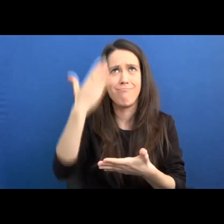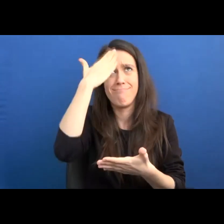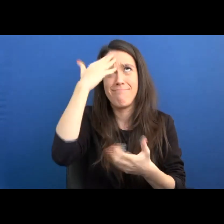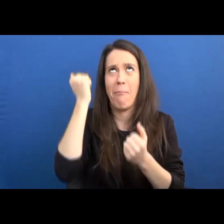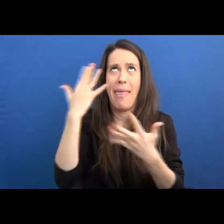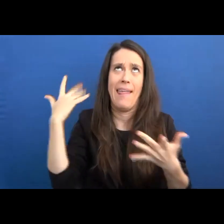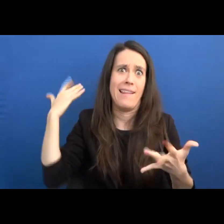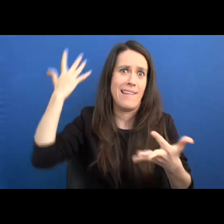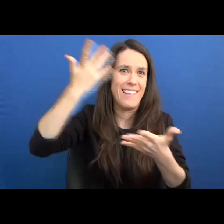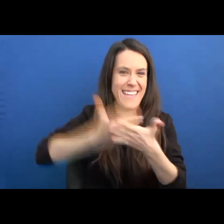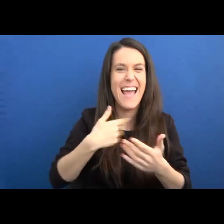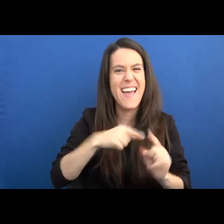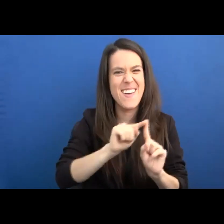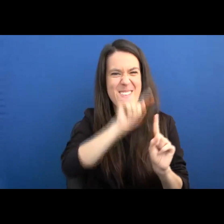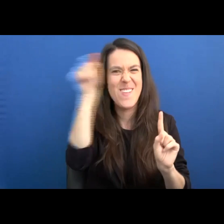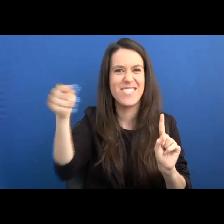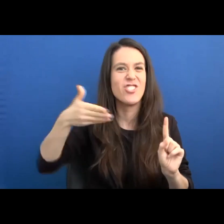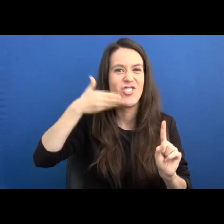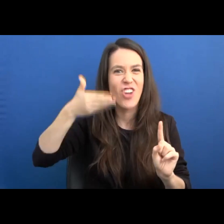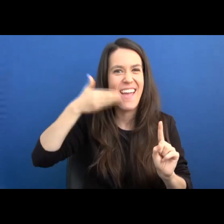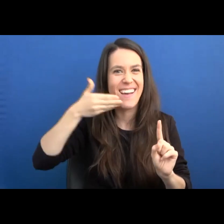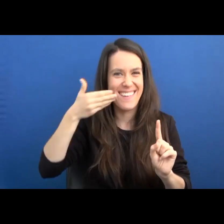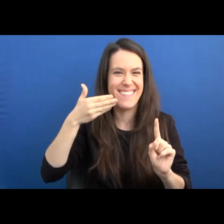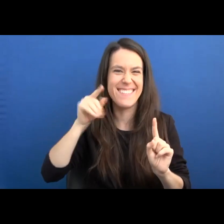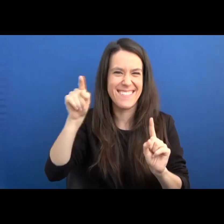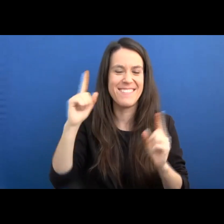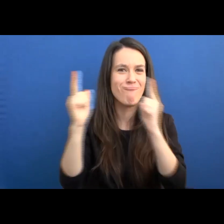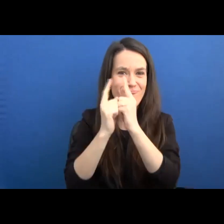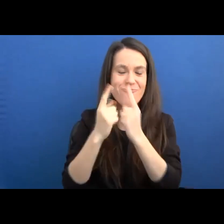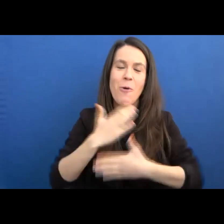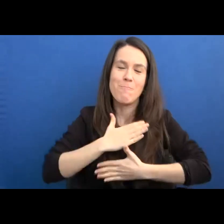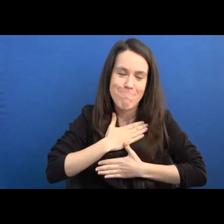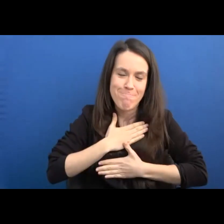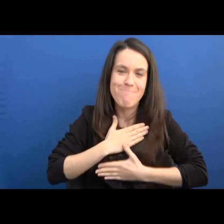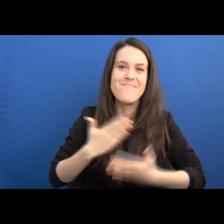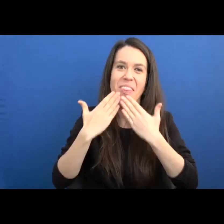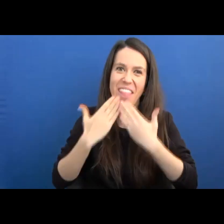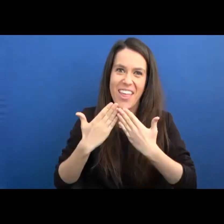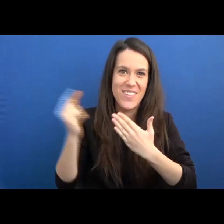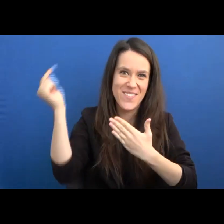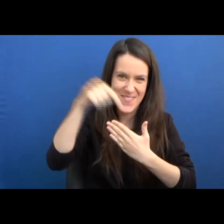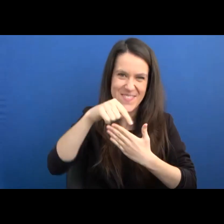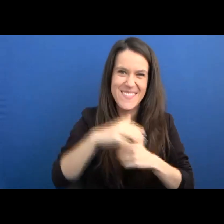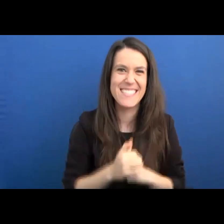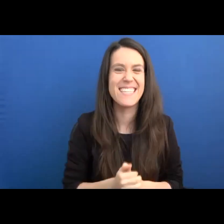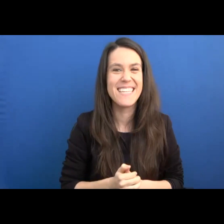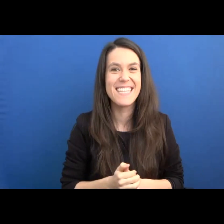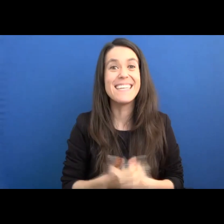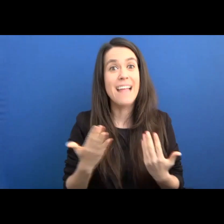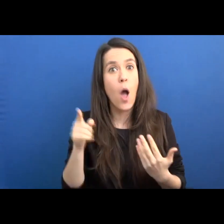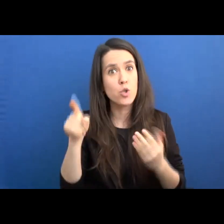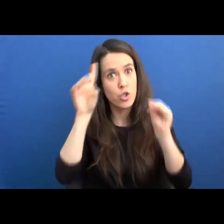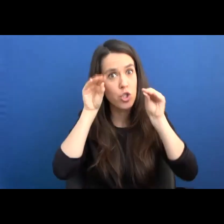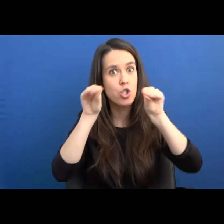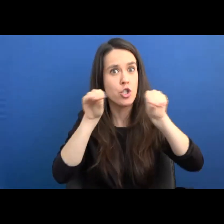Conozco a mi colega intérprete de signos desde hace muchos años cuando visité la República Checa en algún